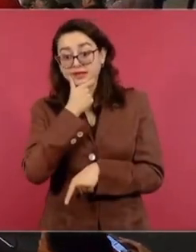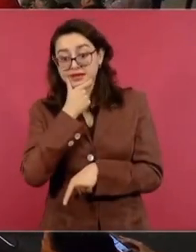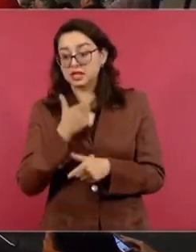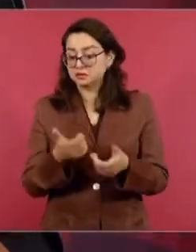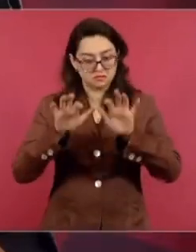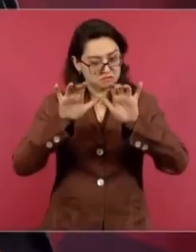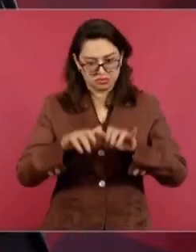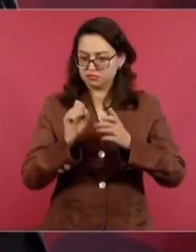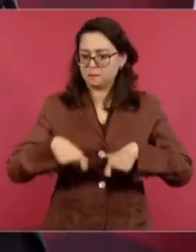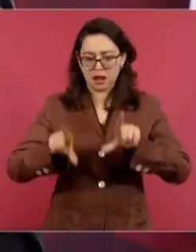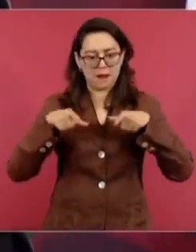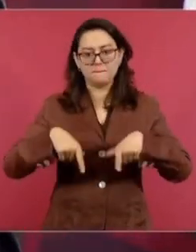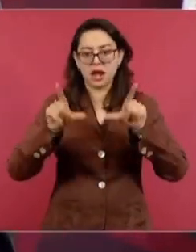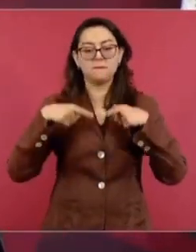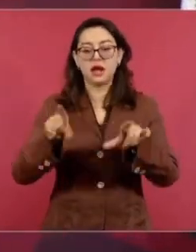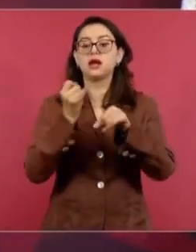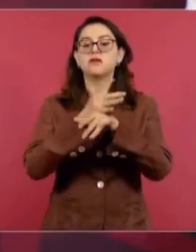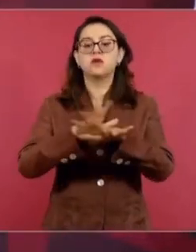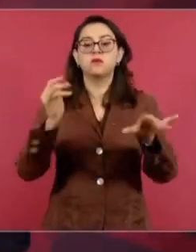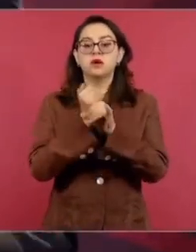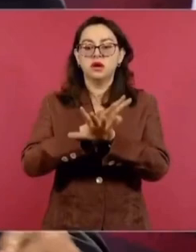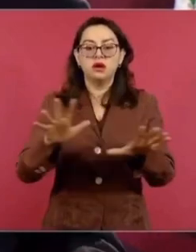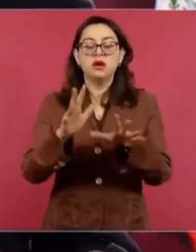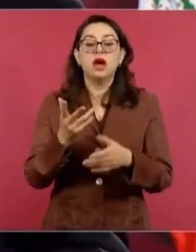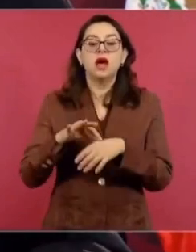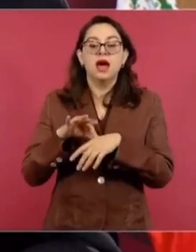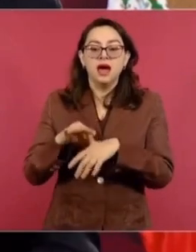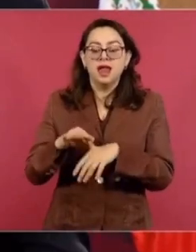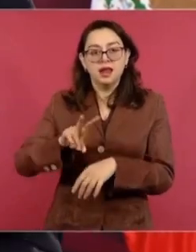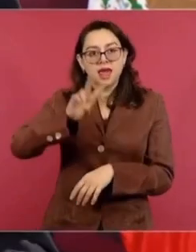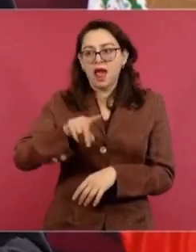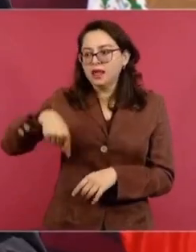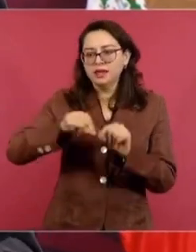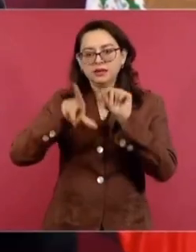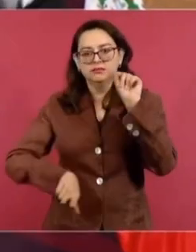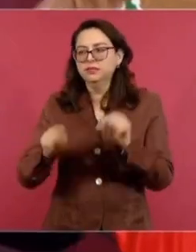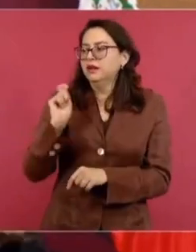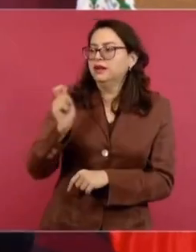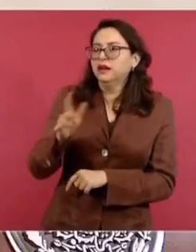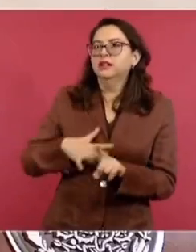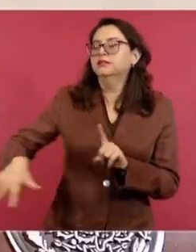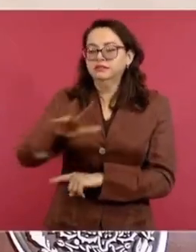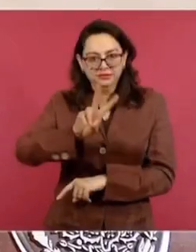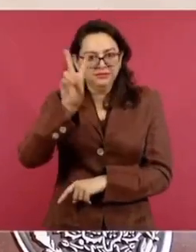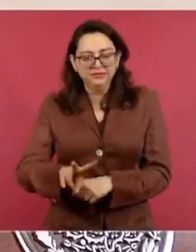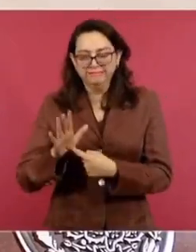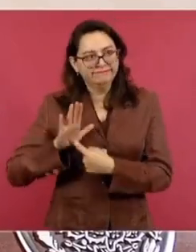informar, poniendo énfasis en lo que es México. Por ejemplo,